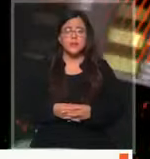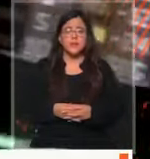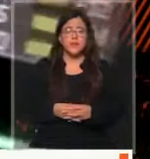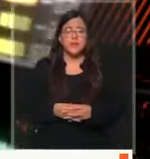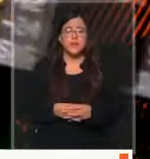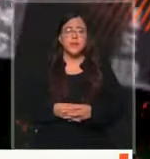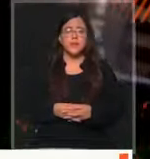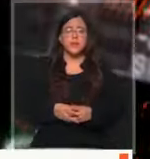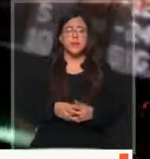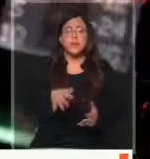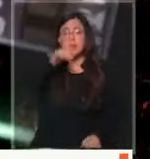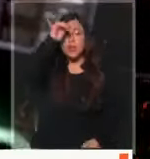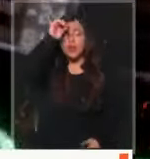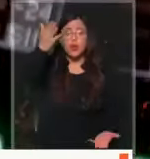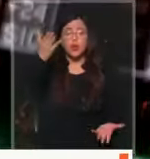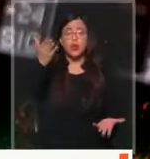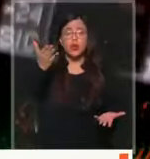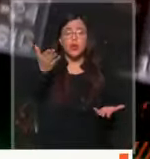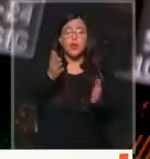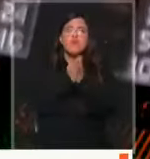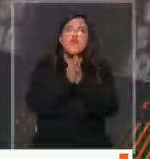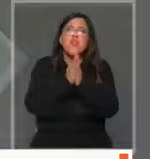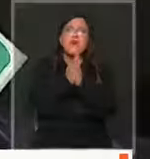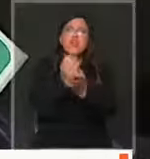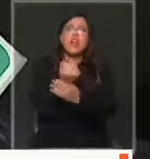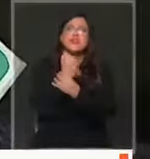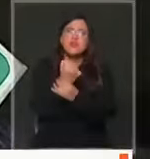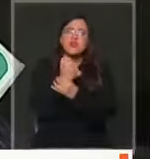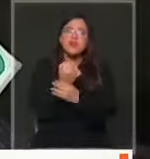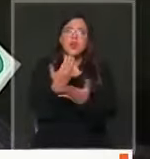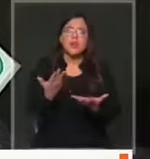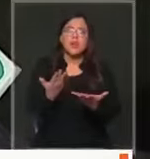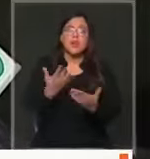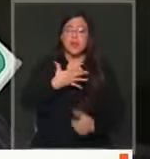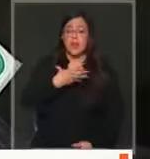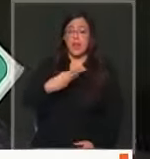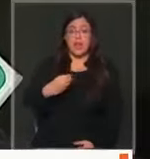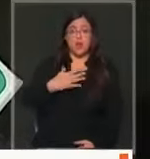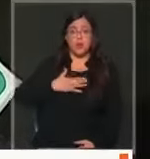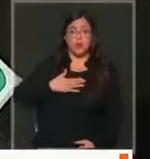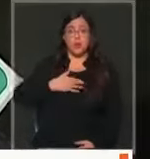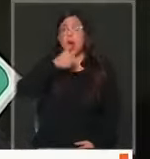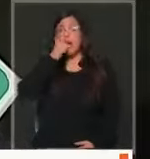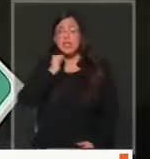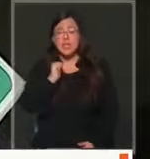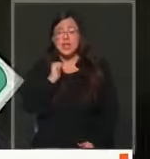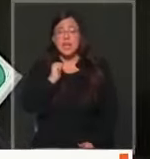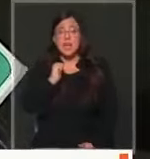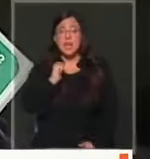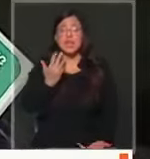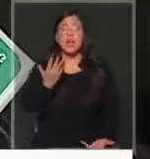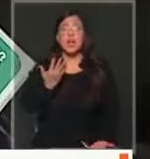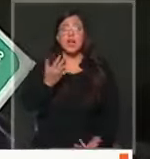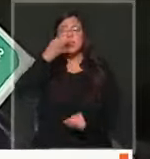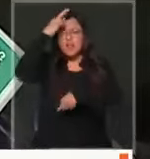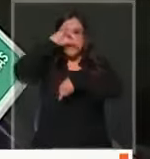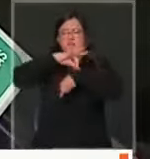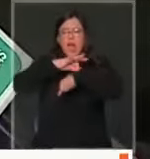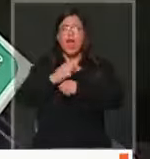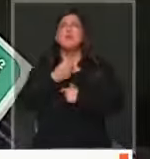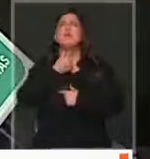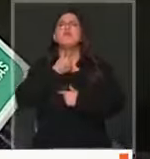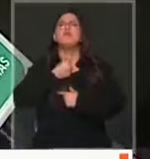Perdón, perdón, pero ayúdeme, por favor. Mi hijo hasta ayer supuestamente estaba con una faringitis aguda. Hoy día me